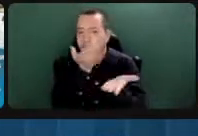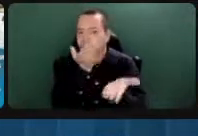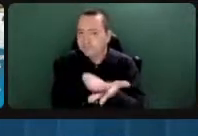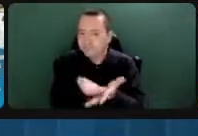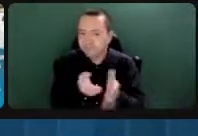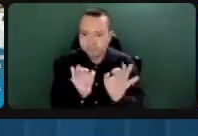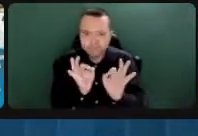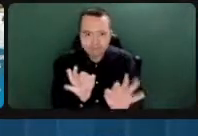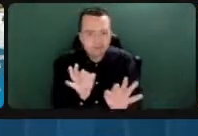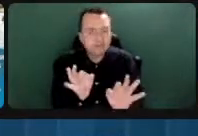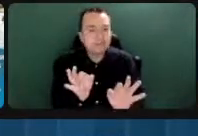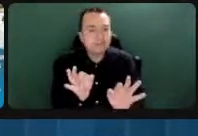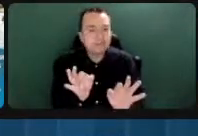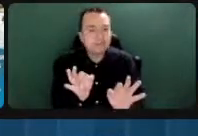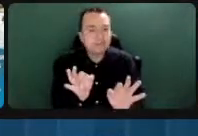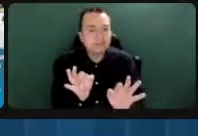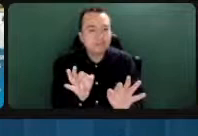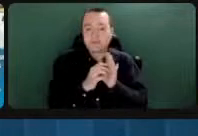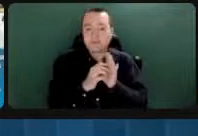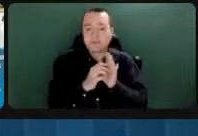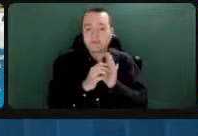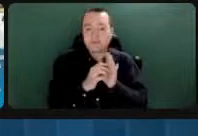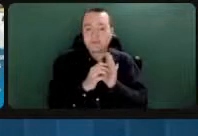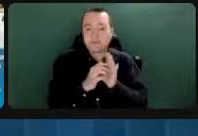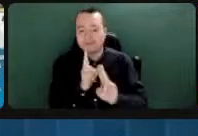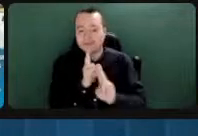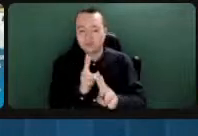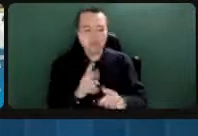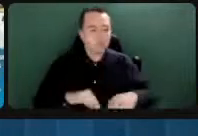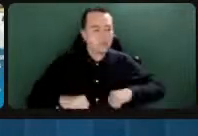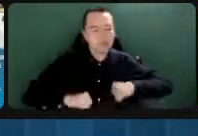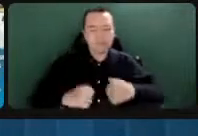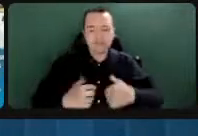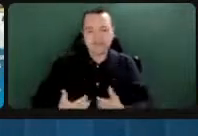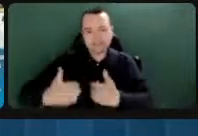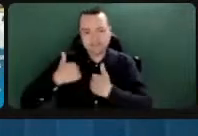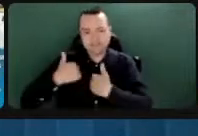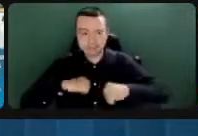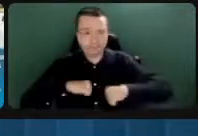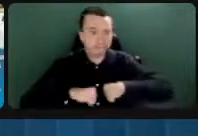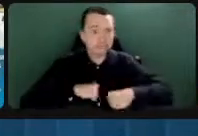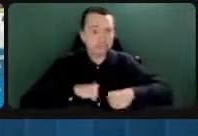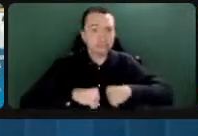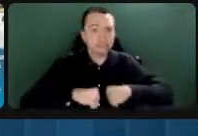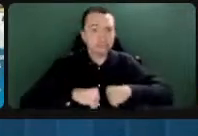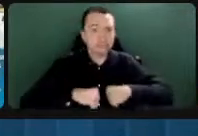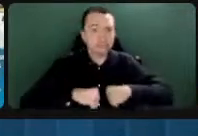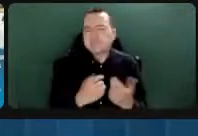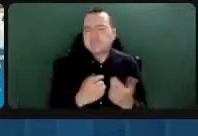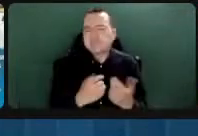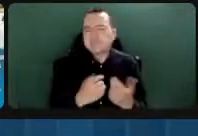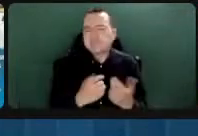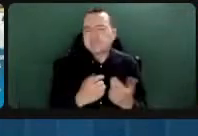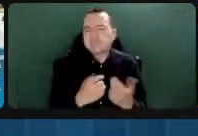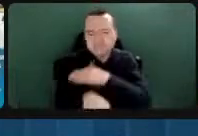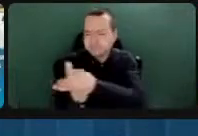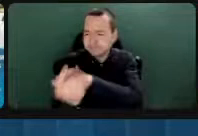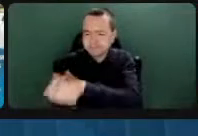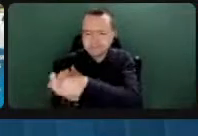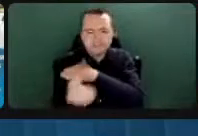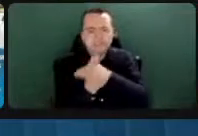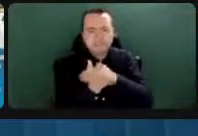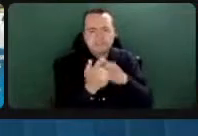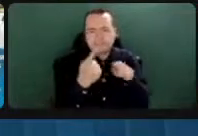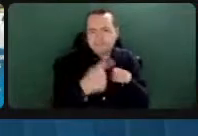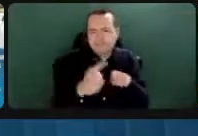preparación y la respuesta y la capacidad de los sistemas y servicios de salud para responder a diferentes emergencias. Y